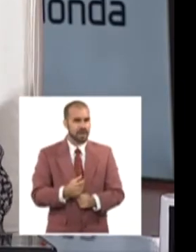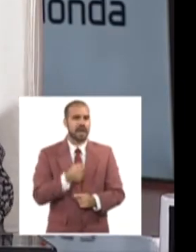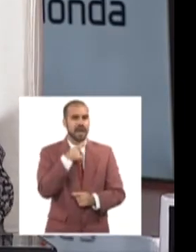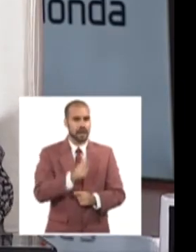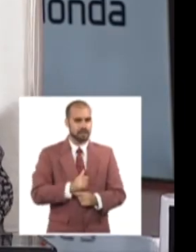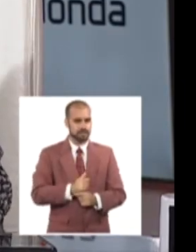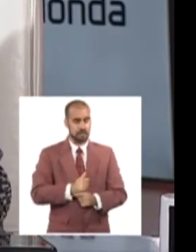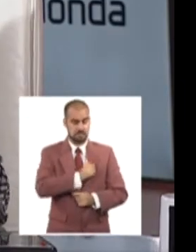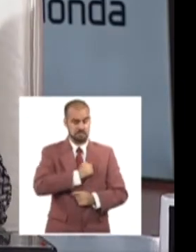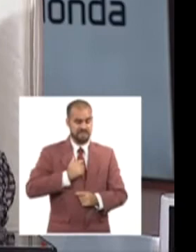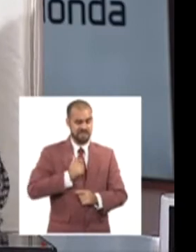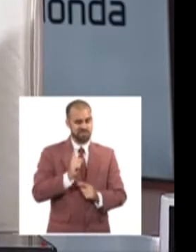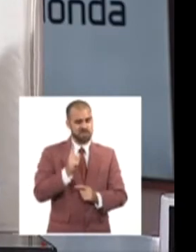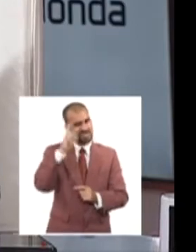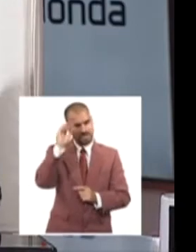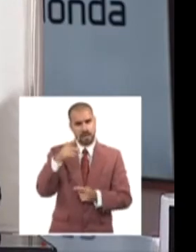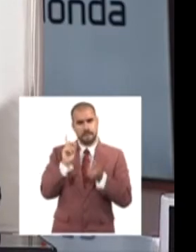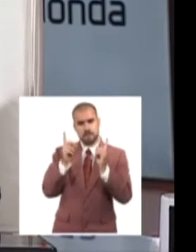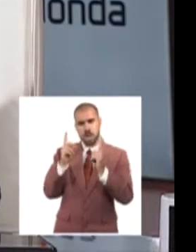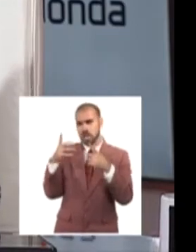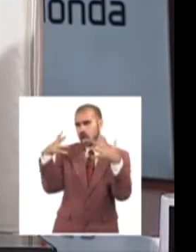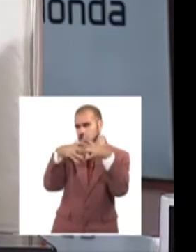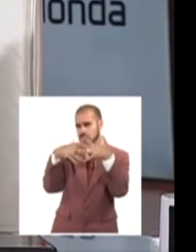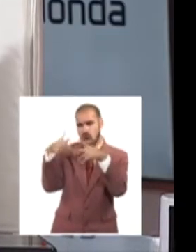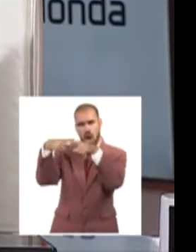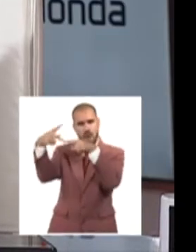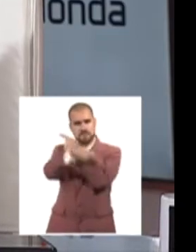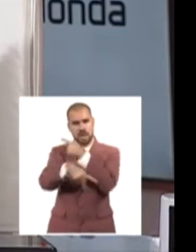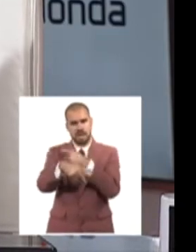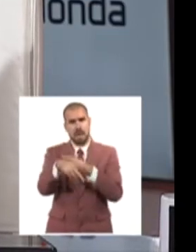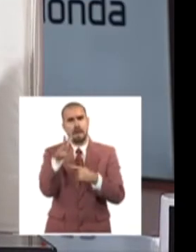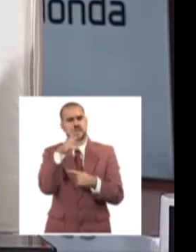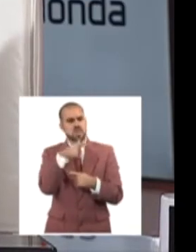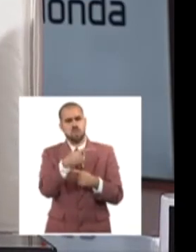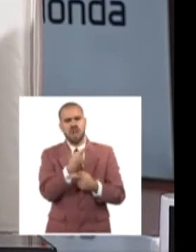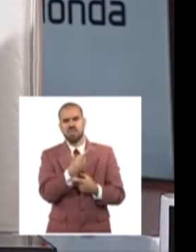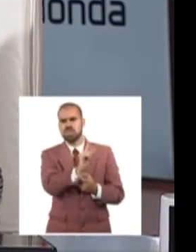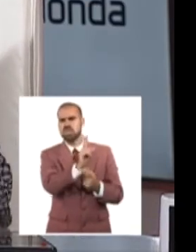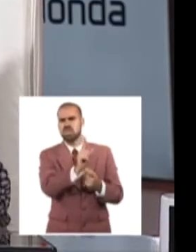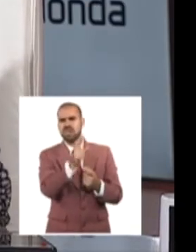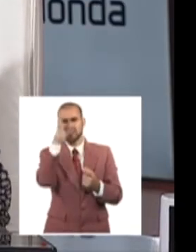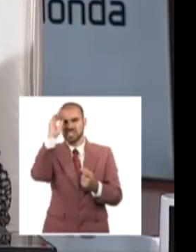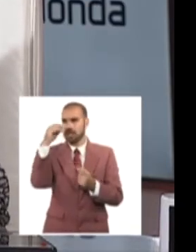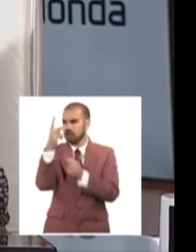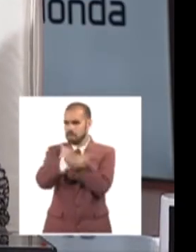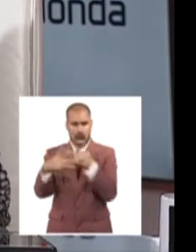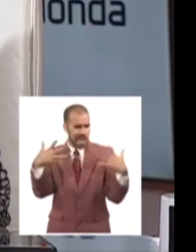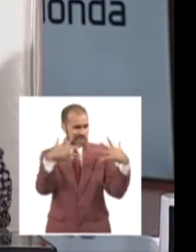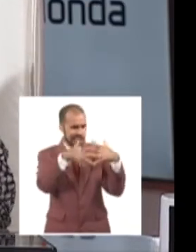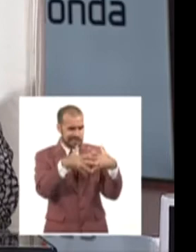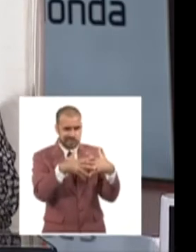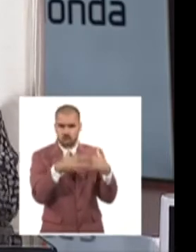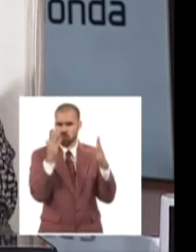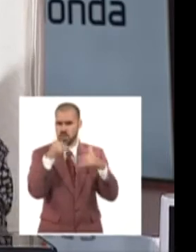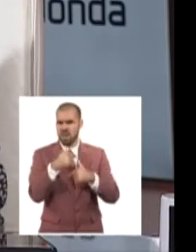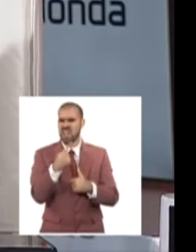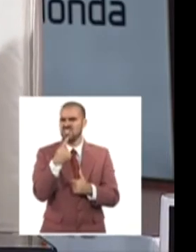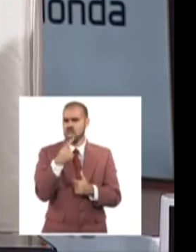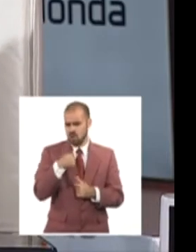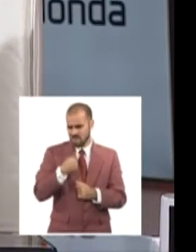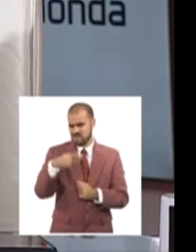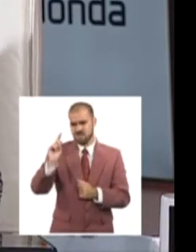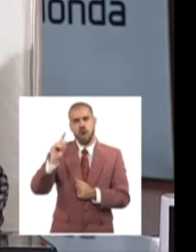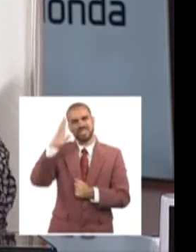política exterior se considera ahora ser aislado y está tan aislado que el fíjense quién dijo que al principio que no iría a la cumbre de las